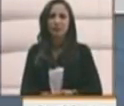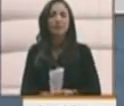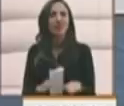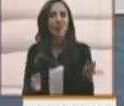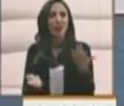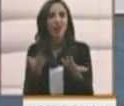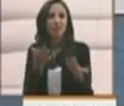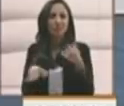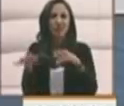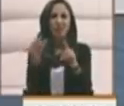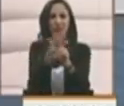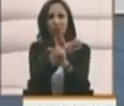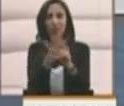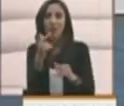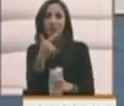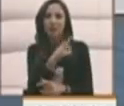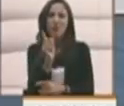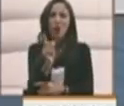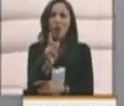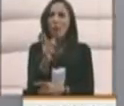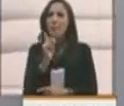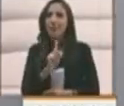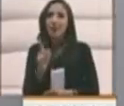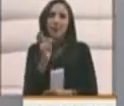tratando de negar lo innegable.